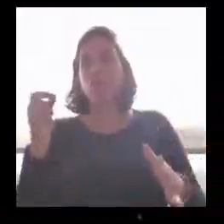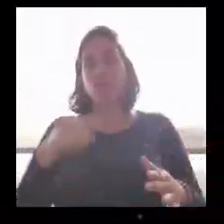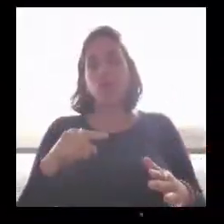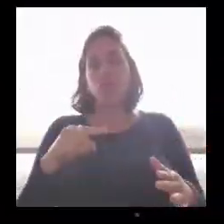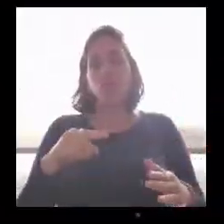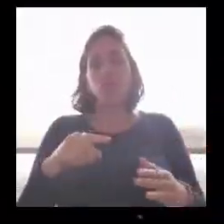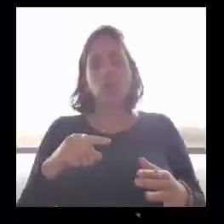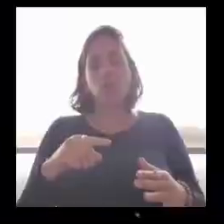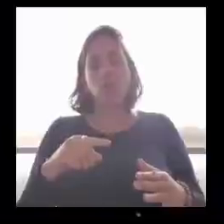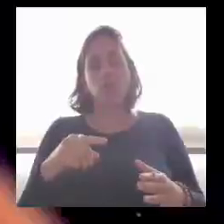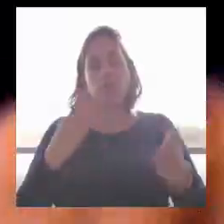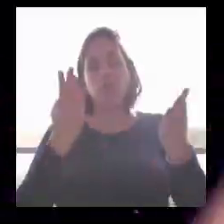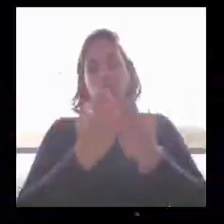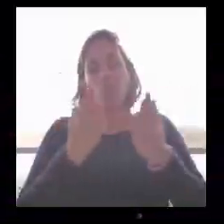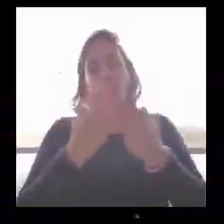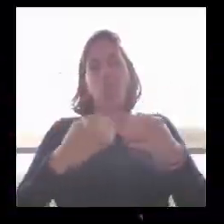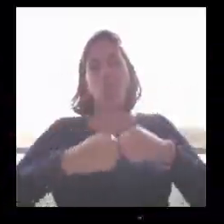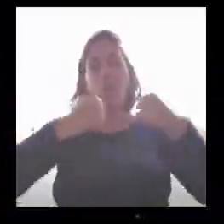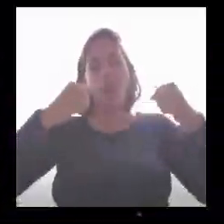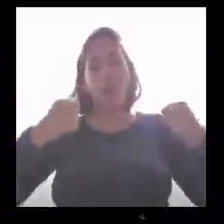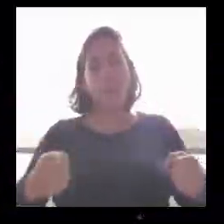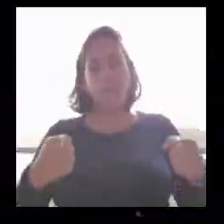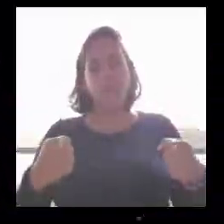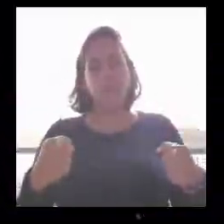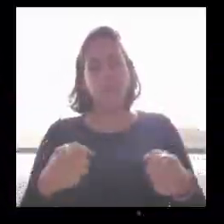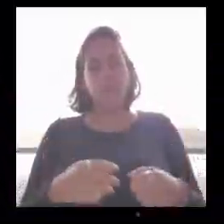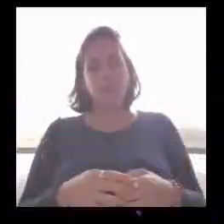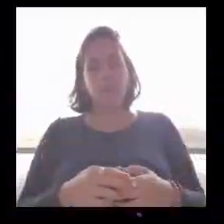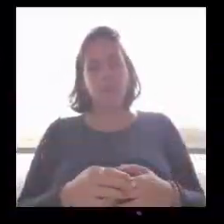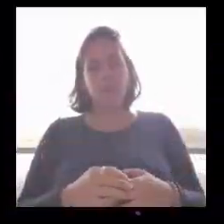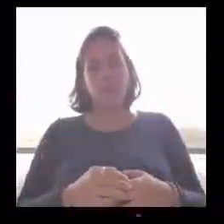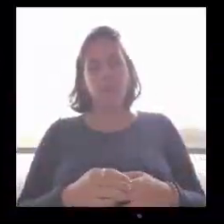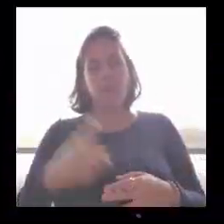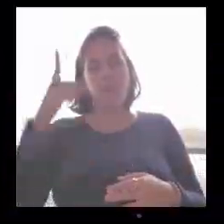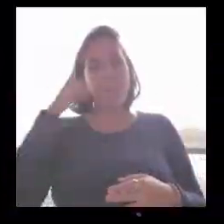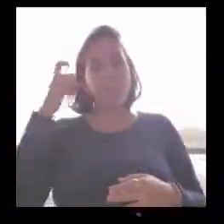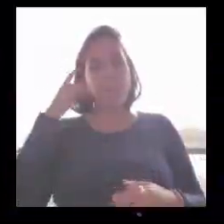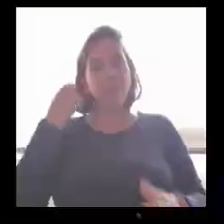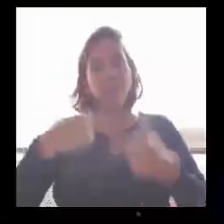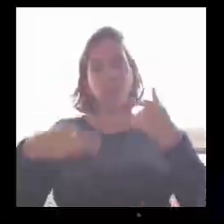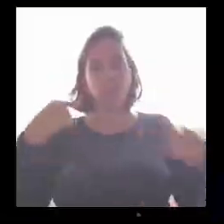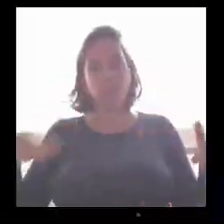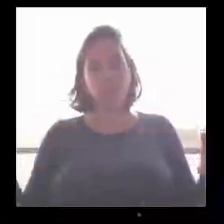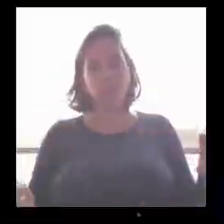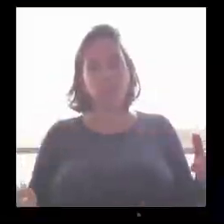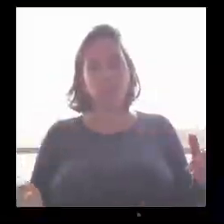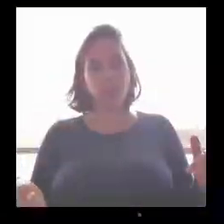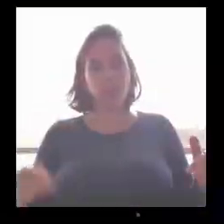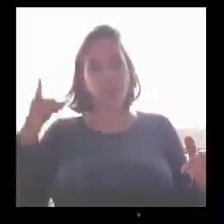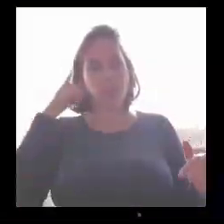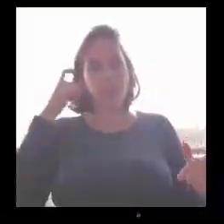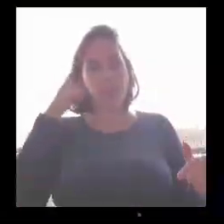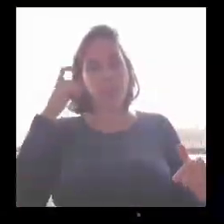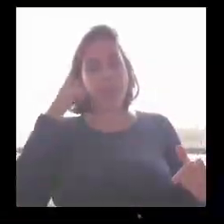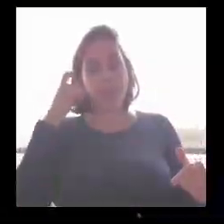estudió ampliamente y ha experimentado en diversas experiencias